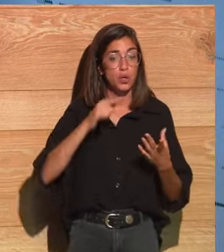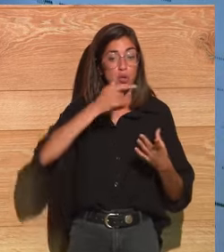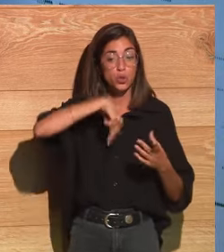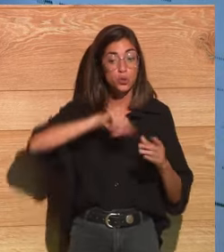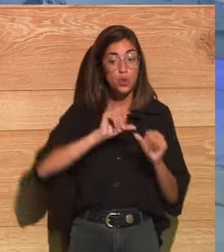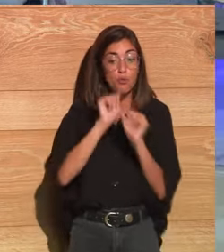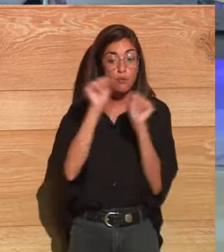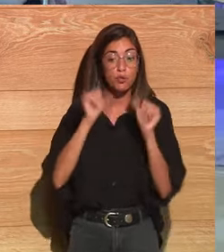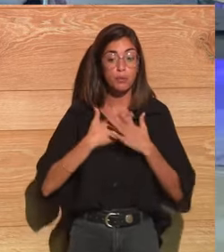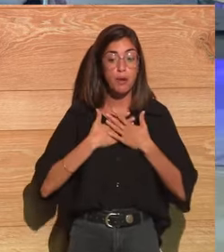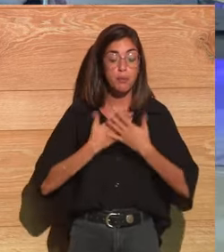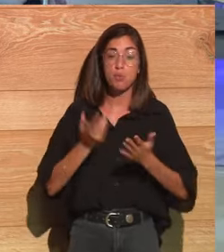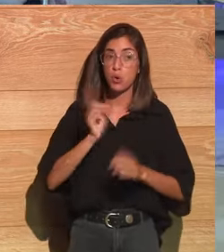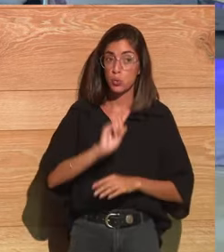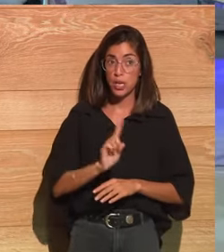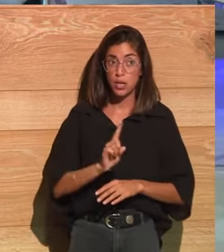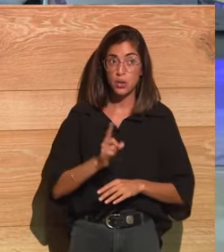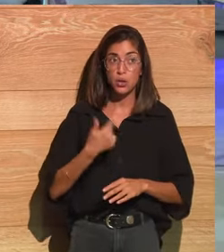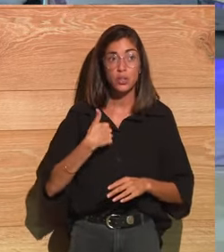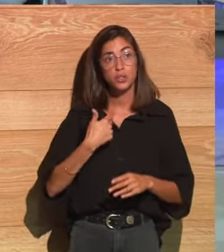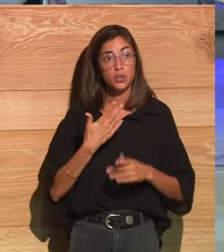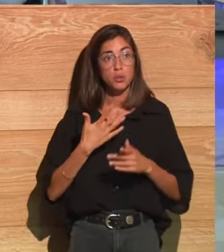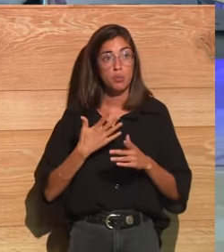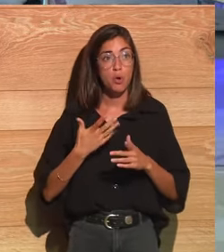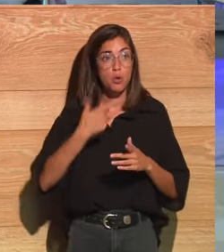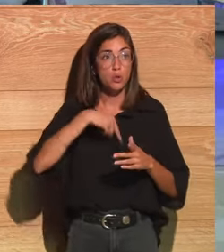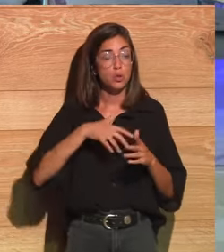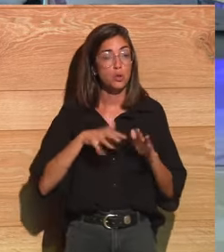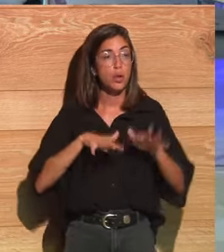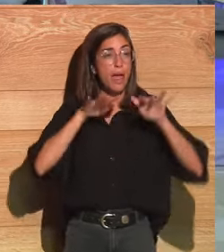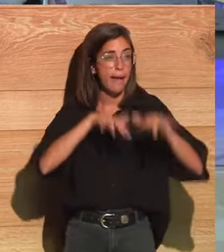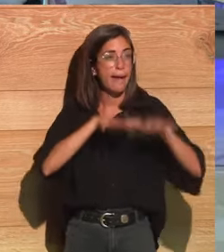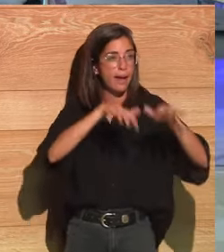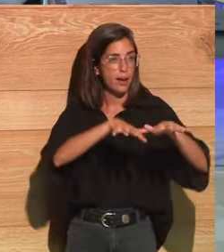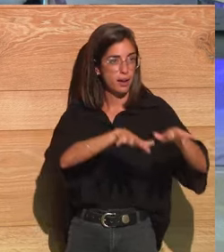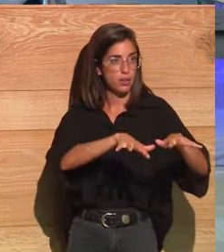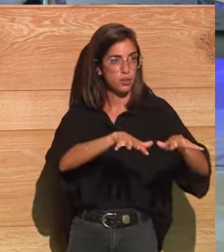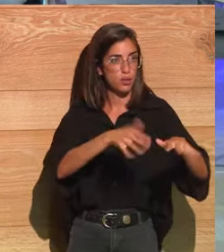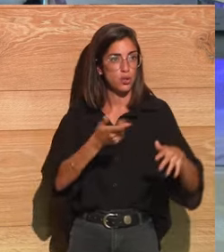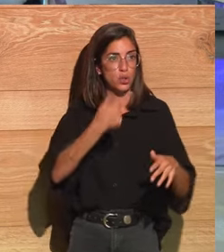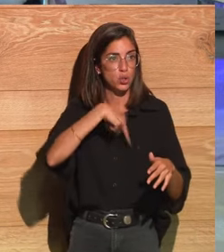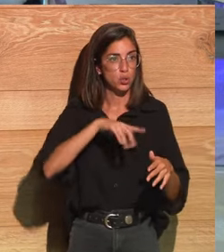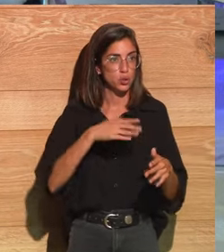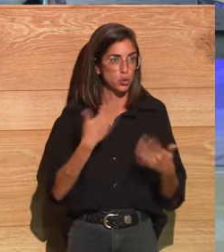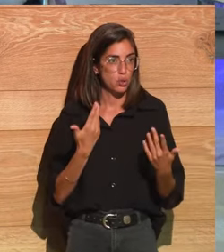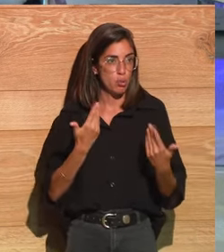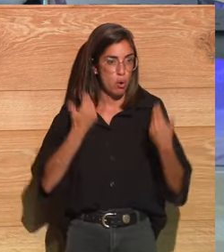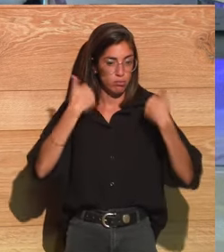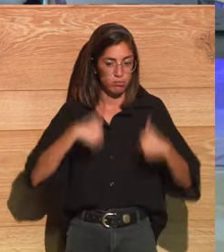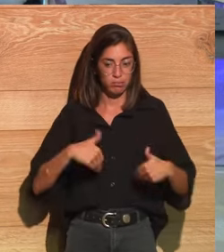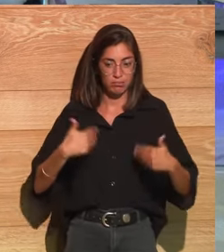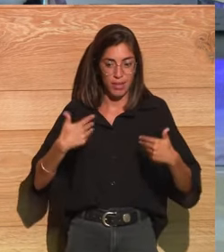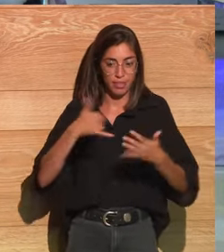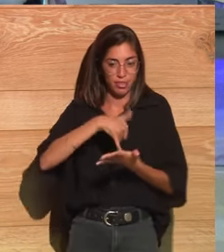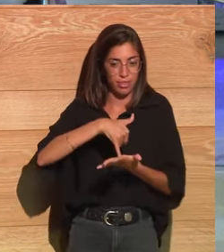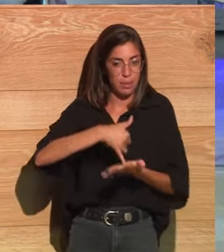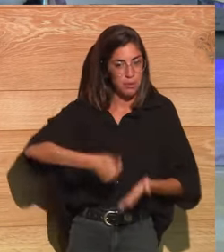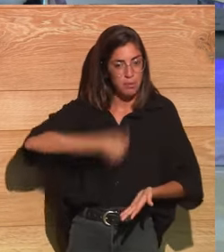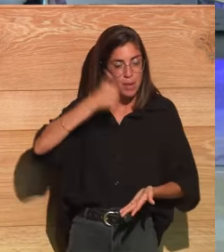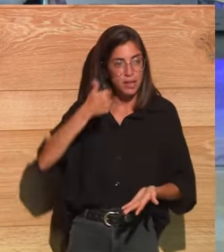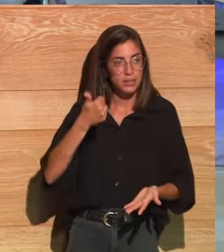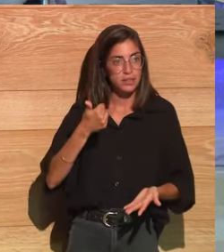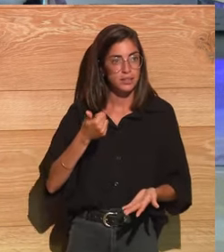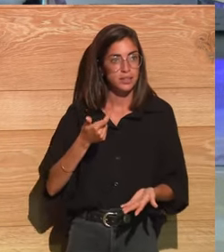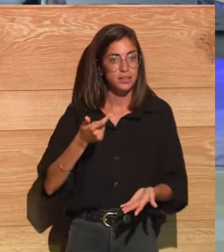ejército que un virus tiene que reclutar para poder seguir transmitiéndose, ¿no? Entonces, somos carne de cañón. O sea, ¿a quién puedes escoger mejor